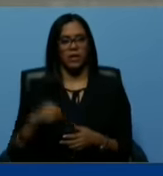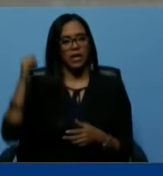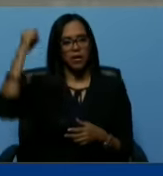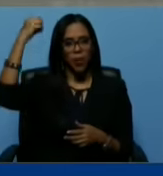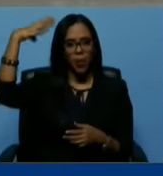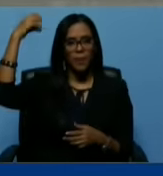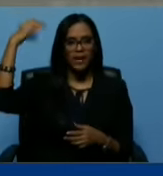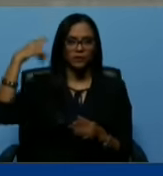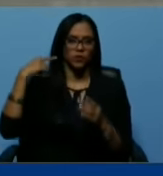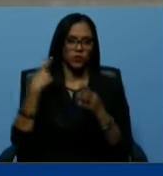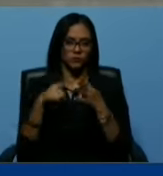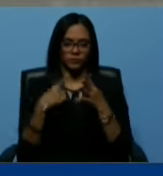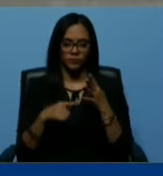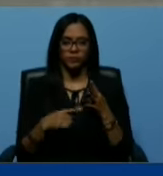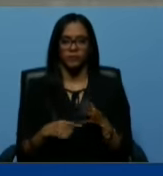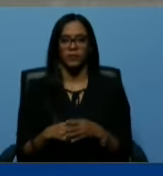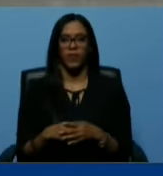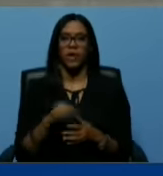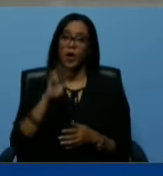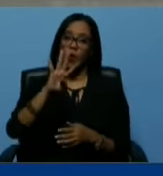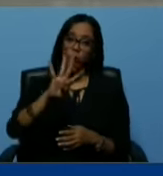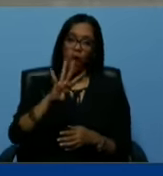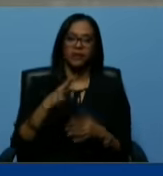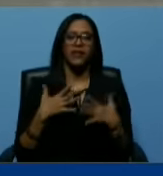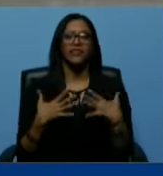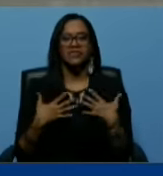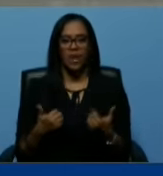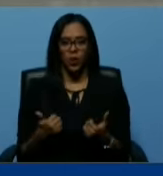iluminación, etcétera. Cuarta, salud.